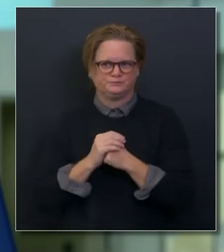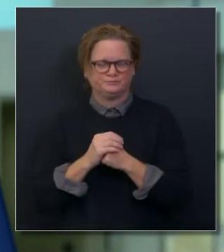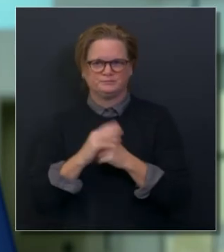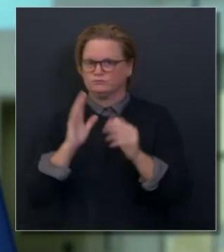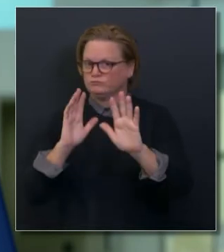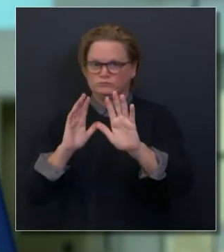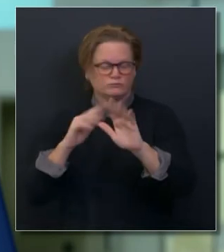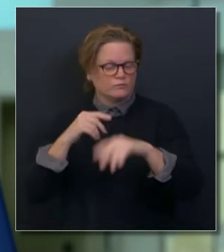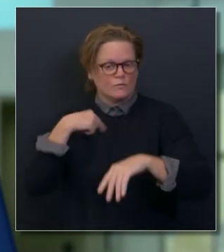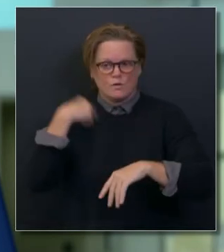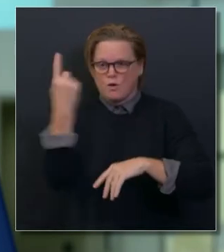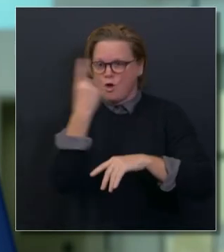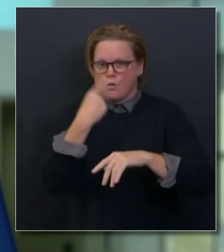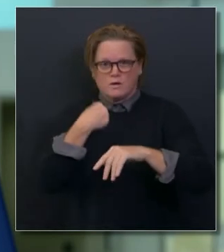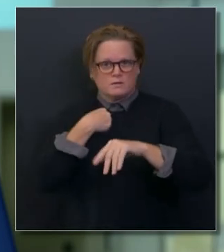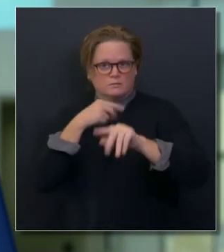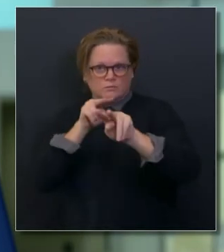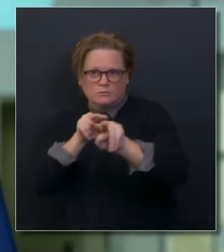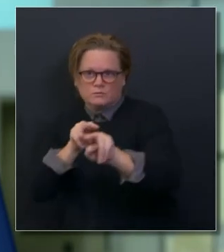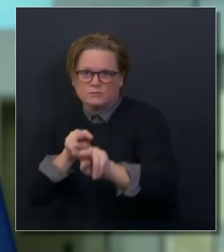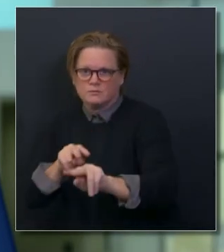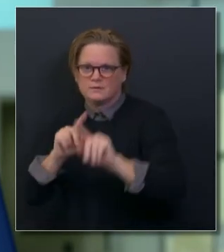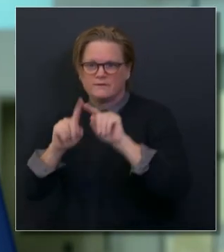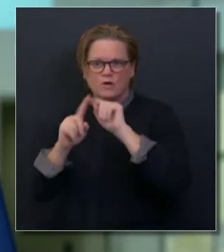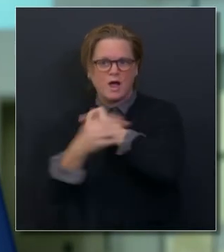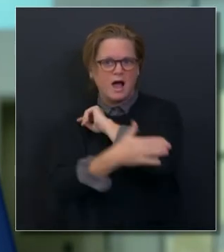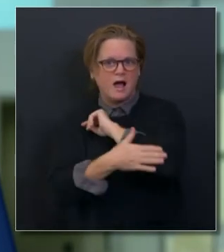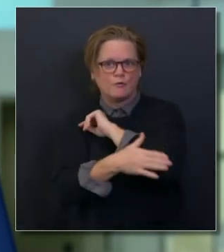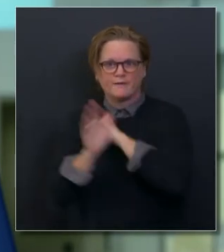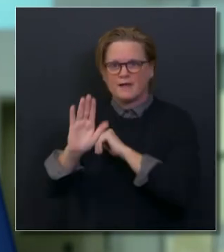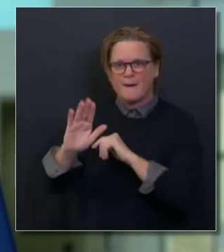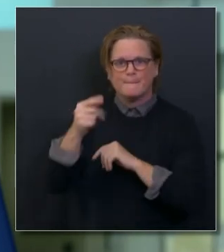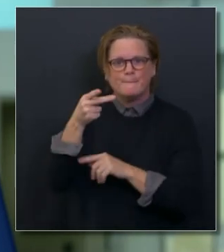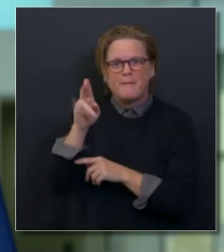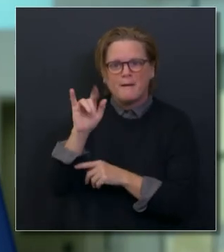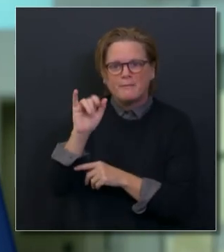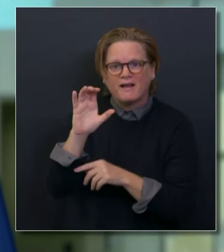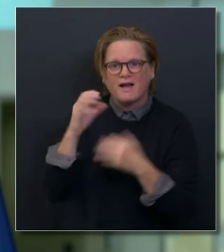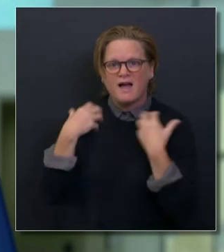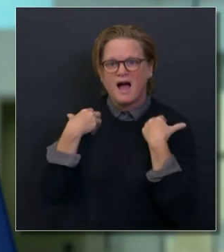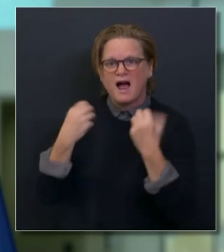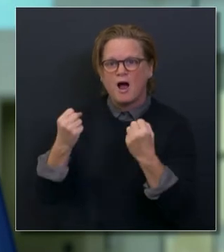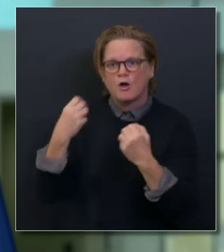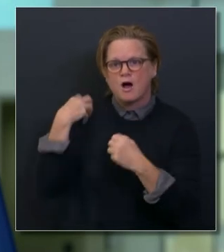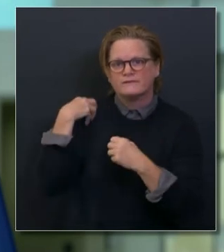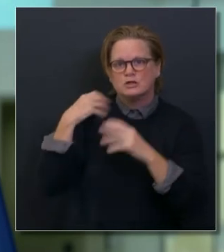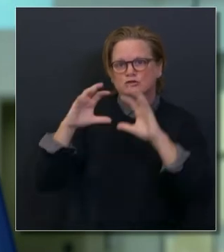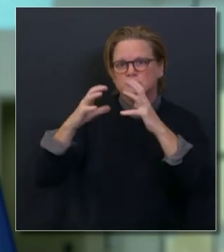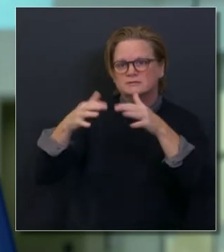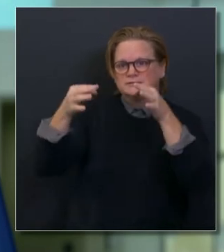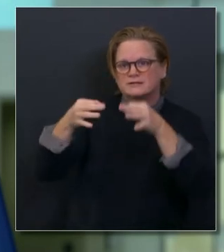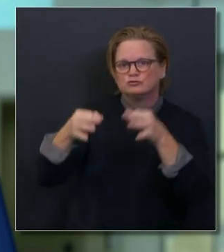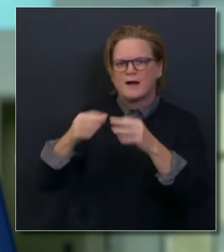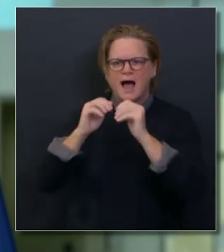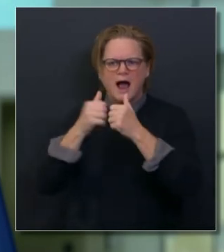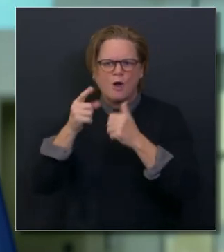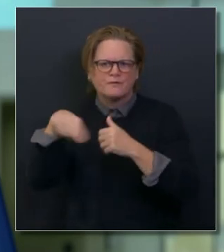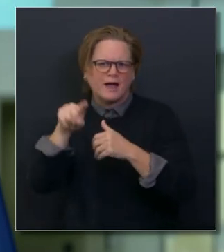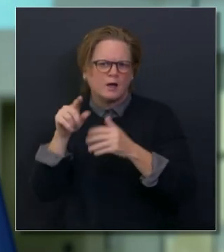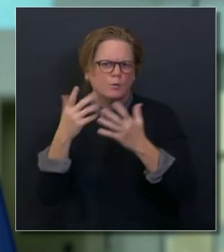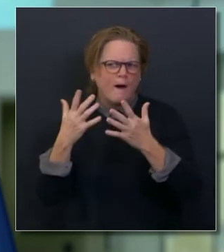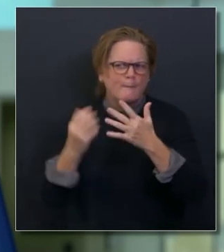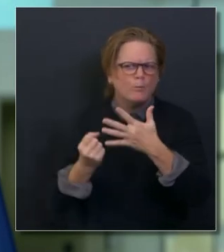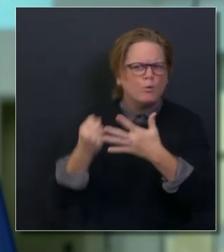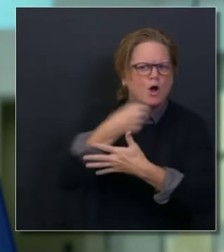los condados, siempre lo hacemos, hablando acerca de cuáles son los grupos de prioridad para